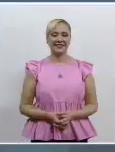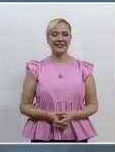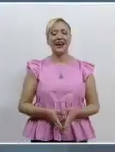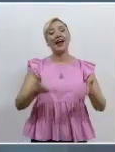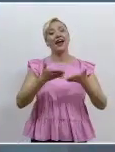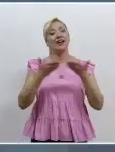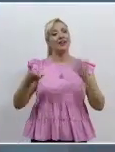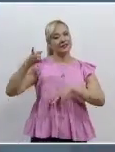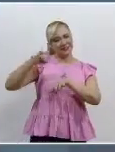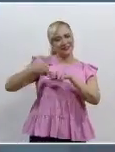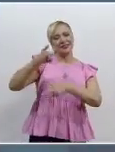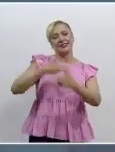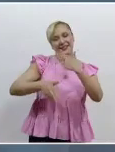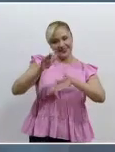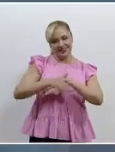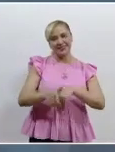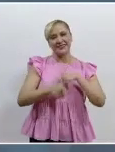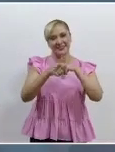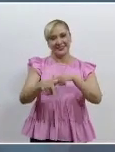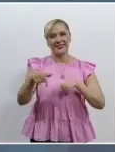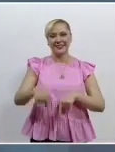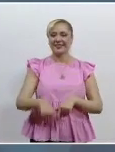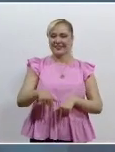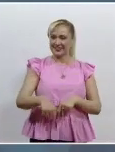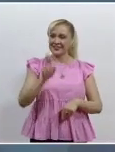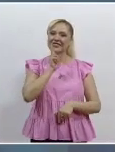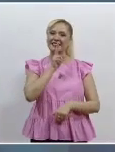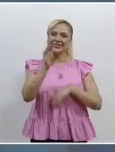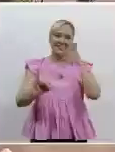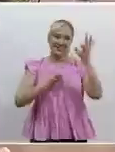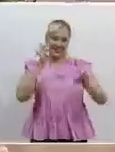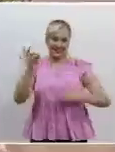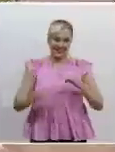Vamos a una pausa y continuamos con más Semanario Judicial.